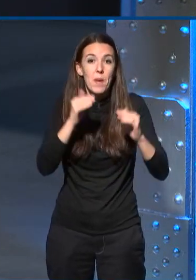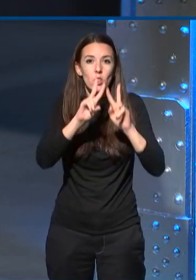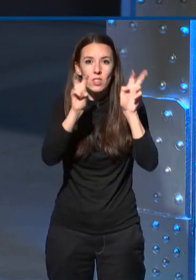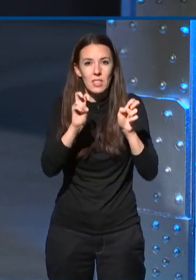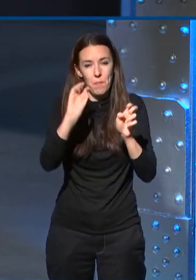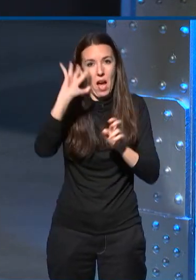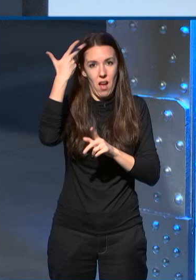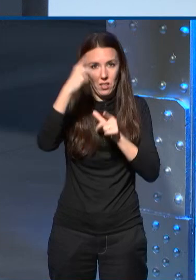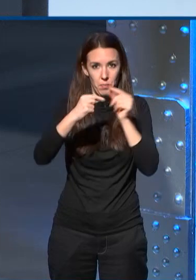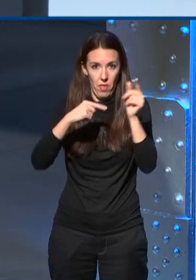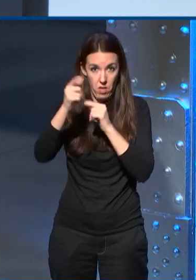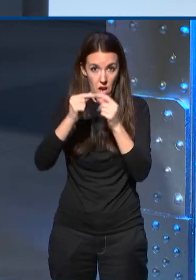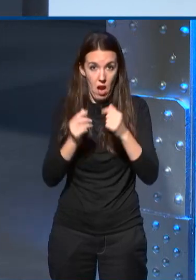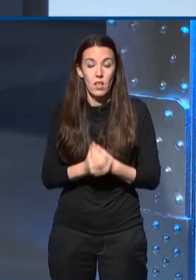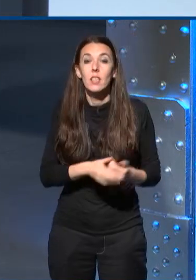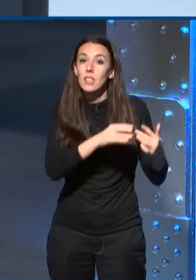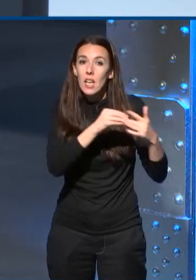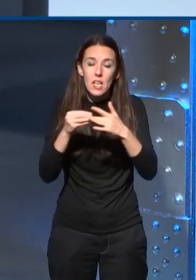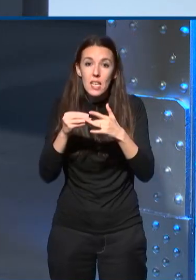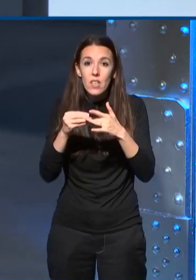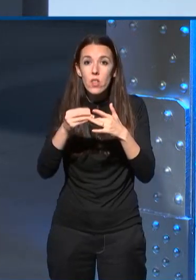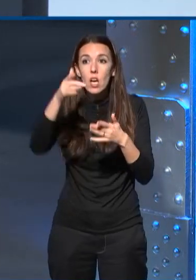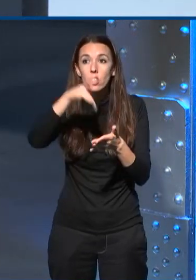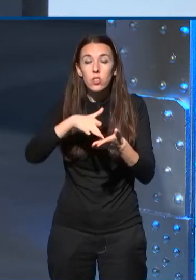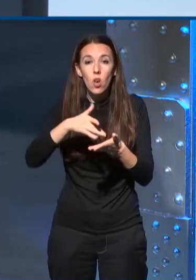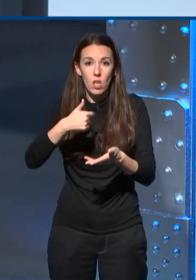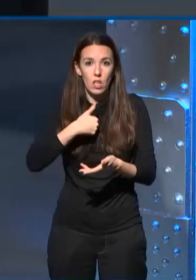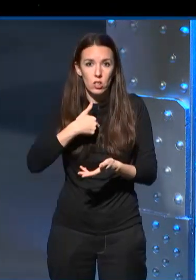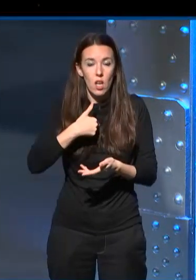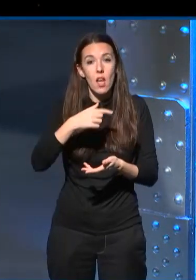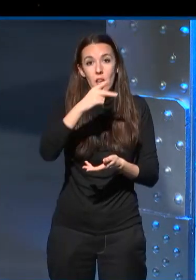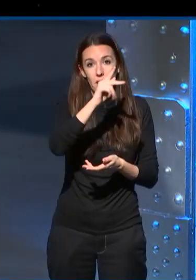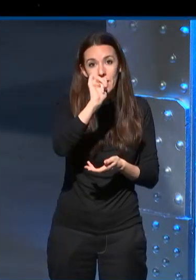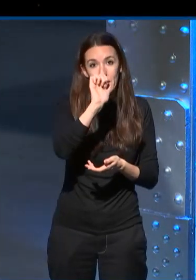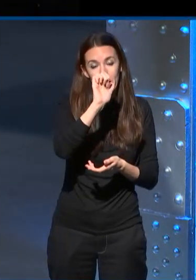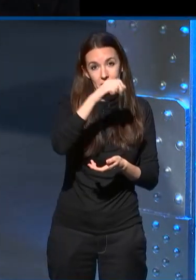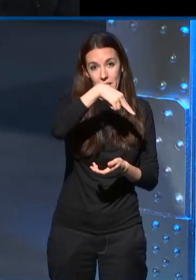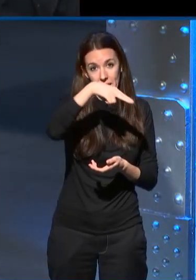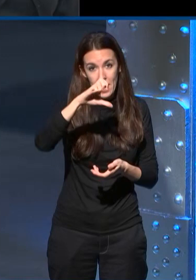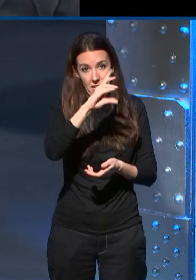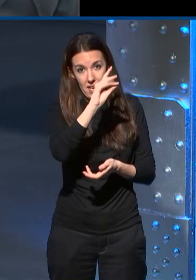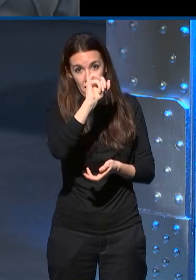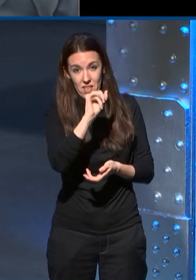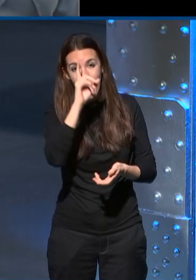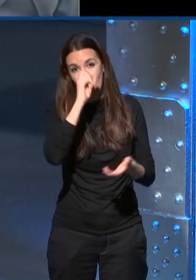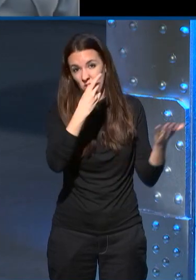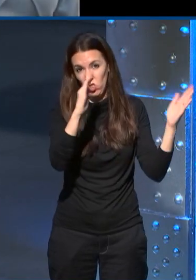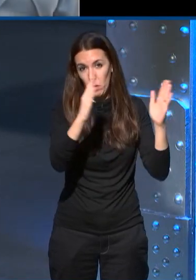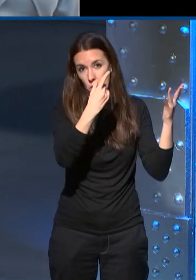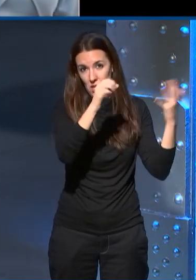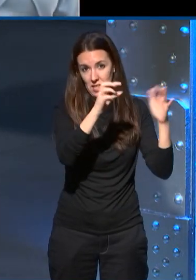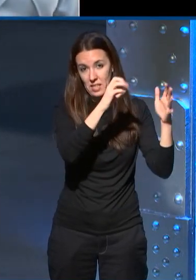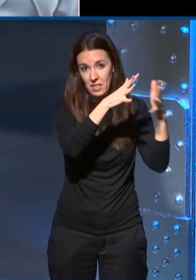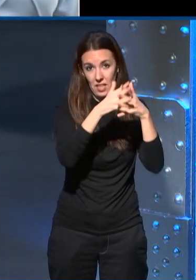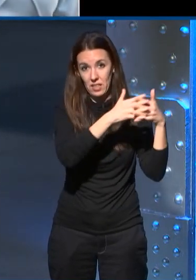espacial. El líder lo tuvimos en John Fitzgerald Kennedy en los años 60 en Estados Unidos, lo vemos